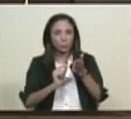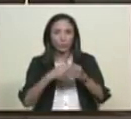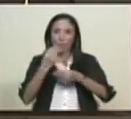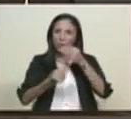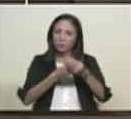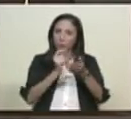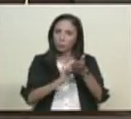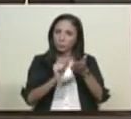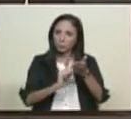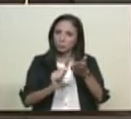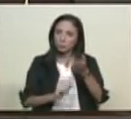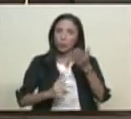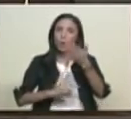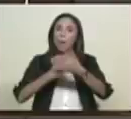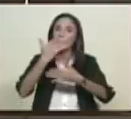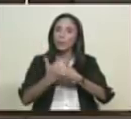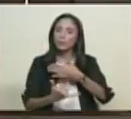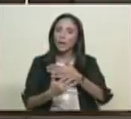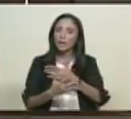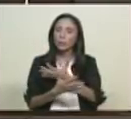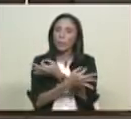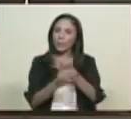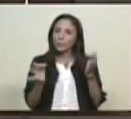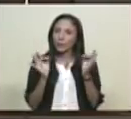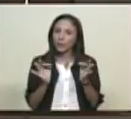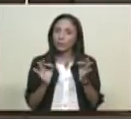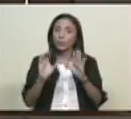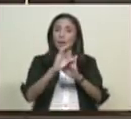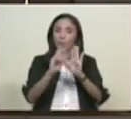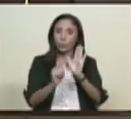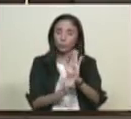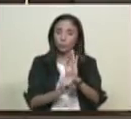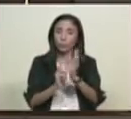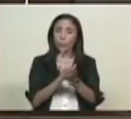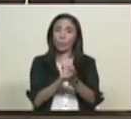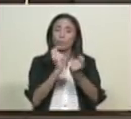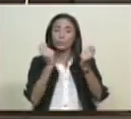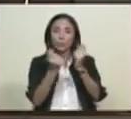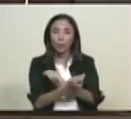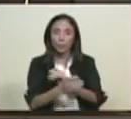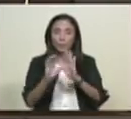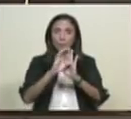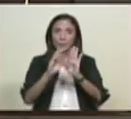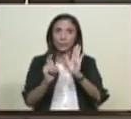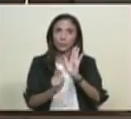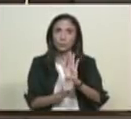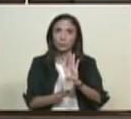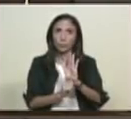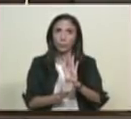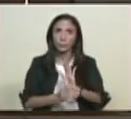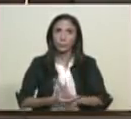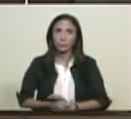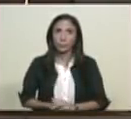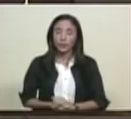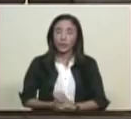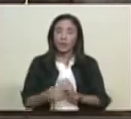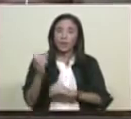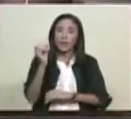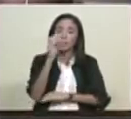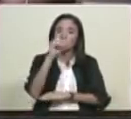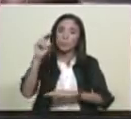un proyecto de perfeccionamiento de la Constitución de la República Bolivariana de Venezuela. Muy pronto la Asamblea Nacional